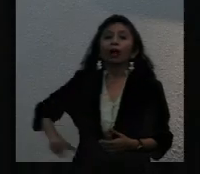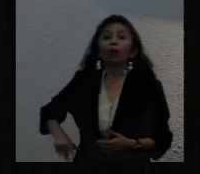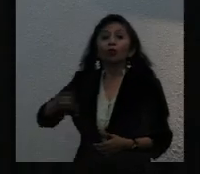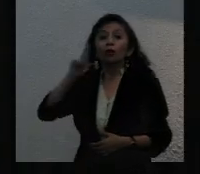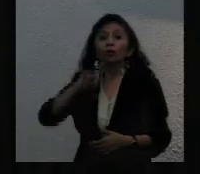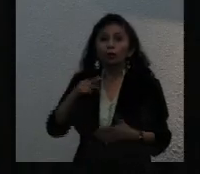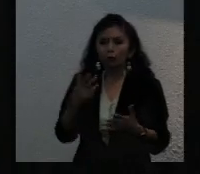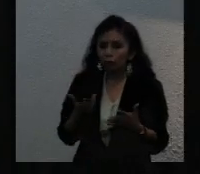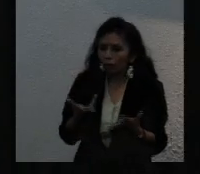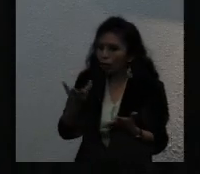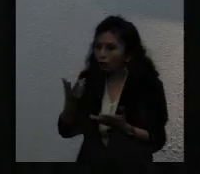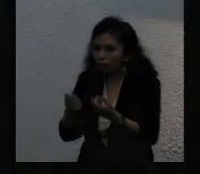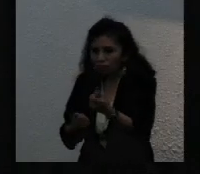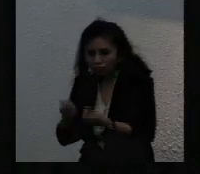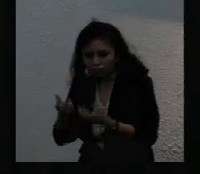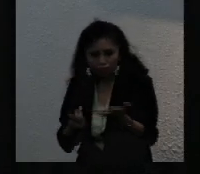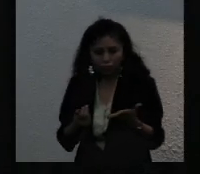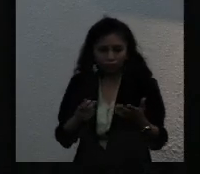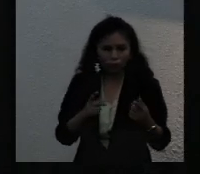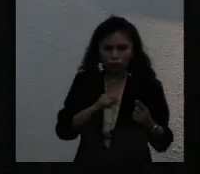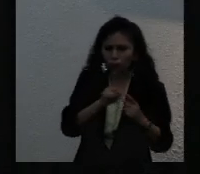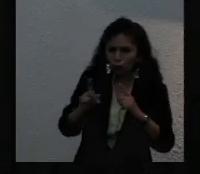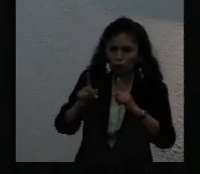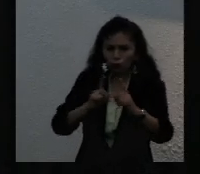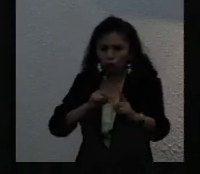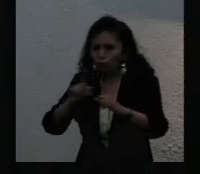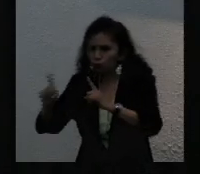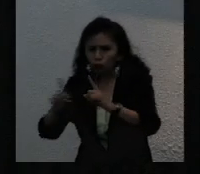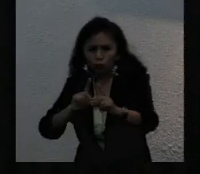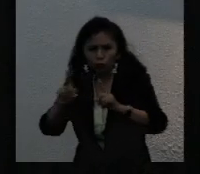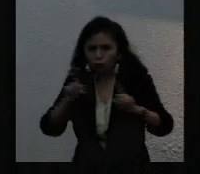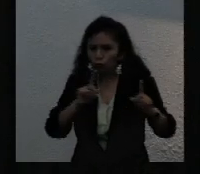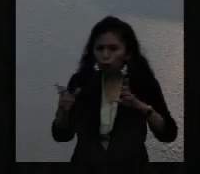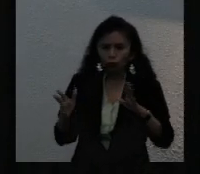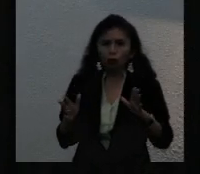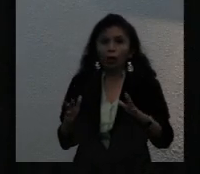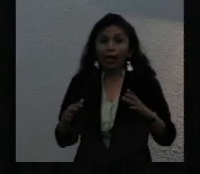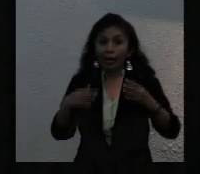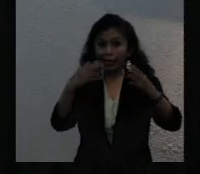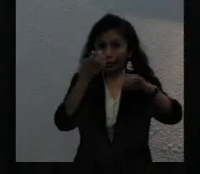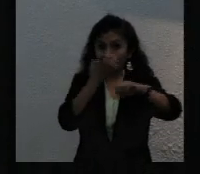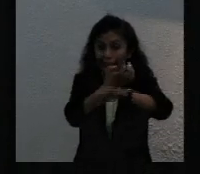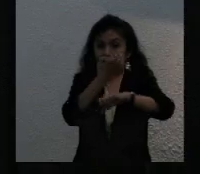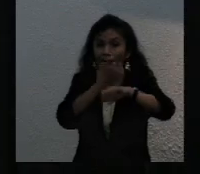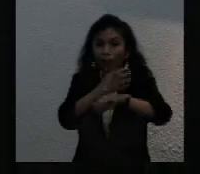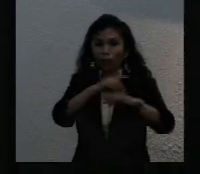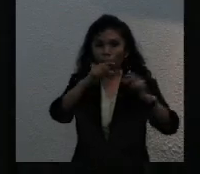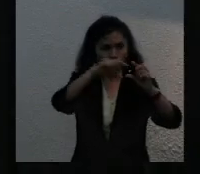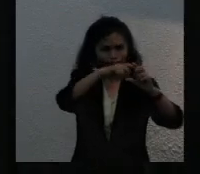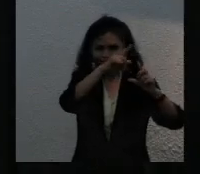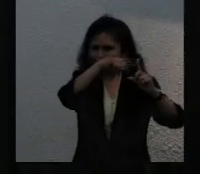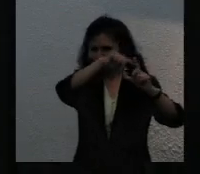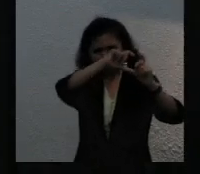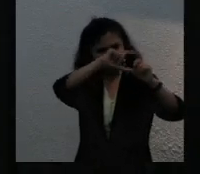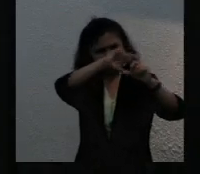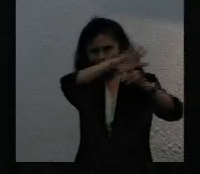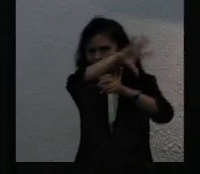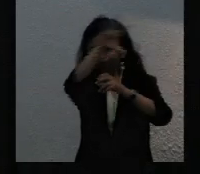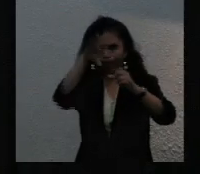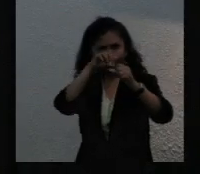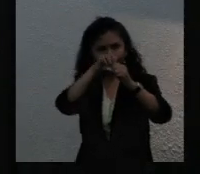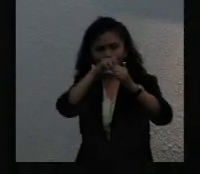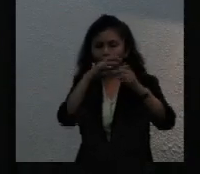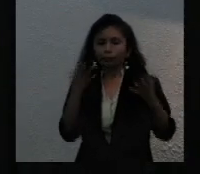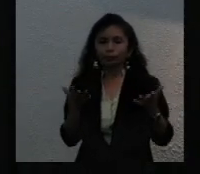que gestiona, que ha recorrido muchas veces el territorio del estado de punta a punta, una